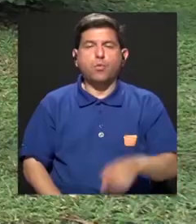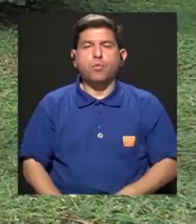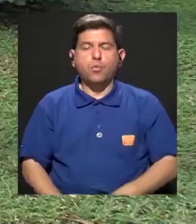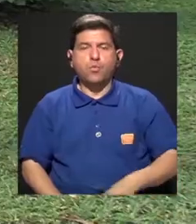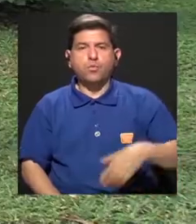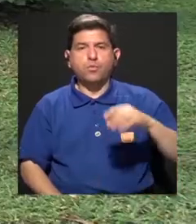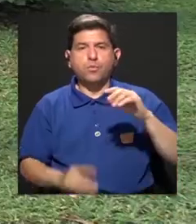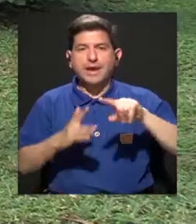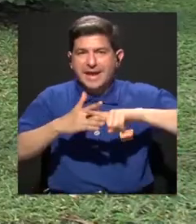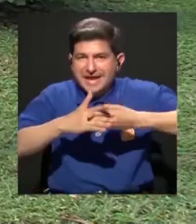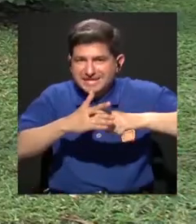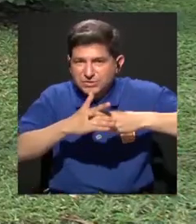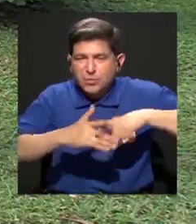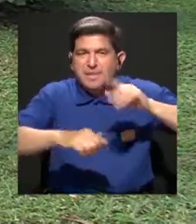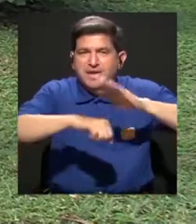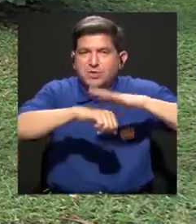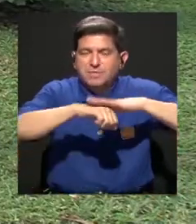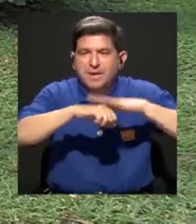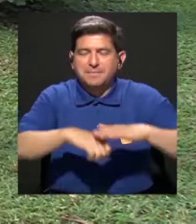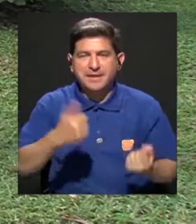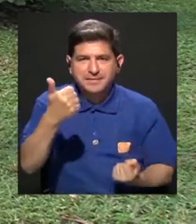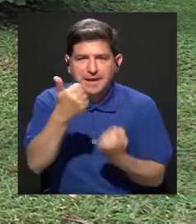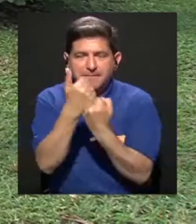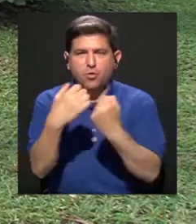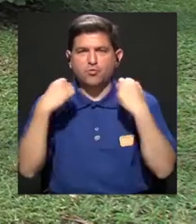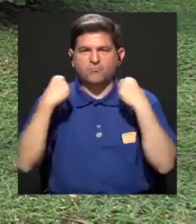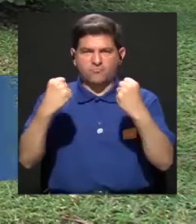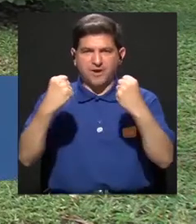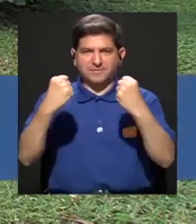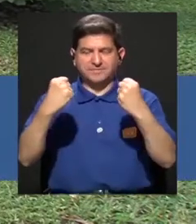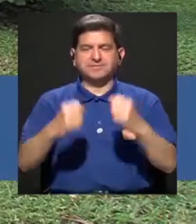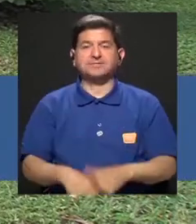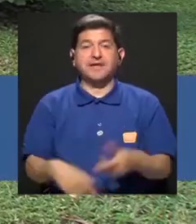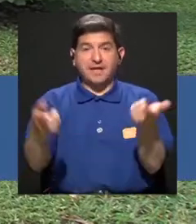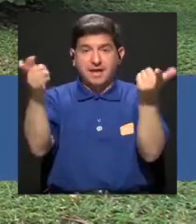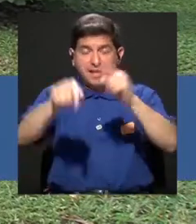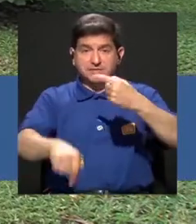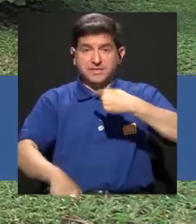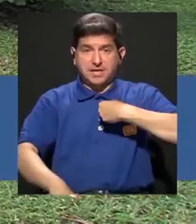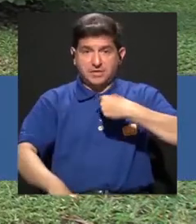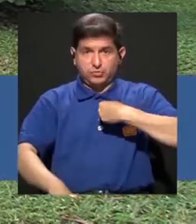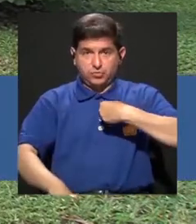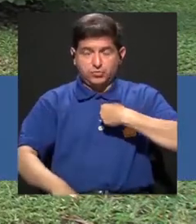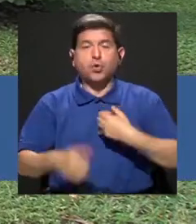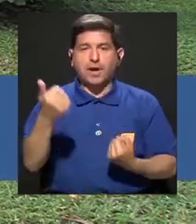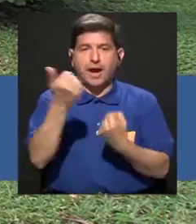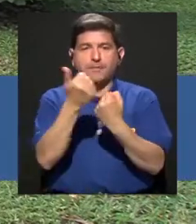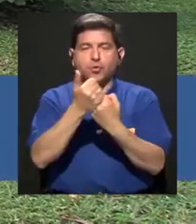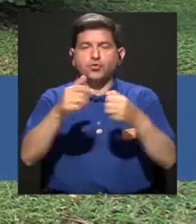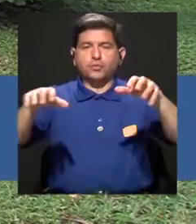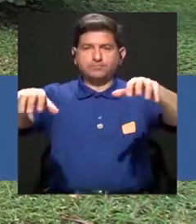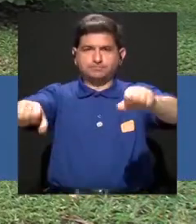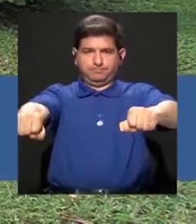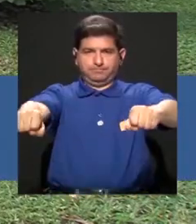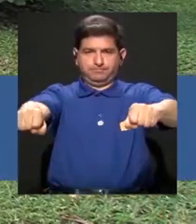viga, algún instrumento que nos permita apoyarnos con fuerza. En este caso yo voy a hacer el